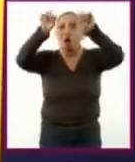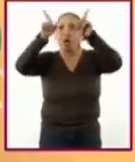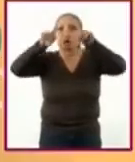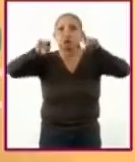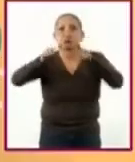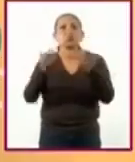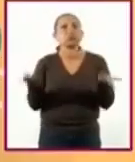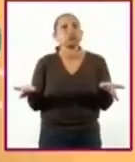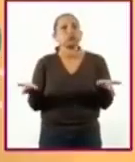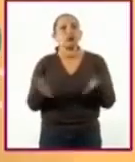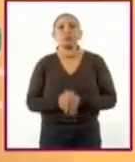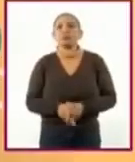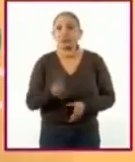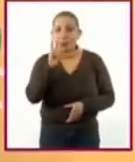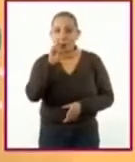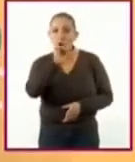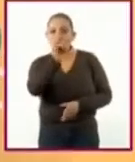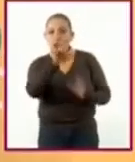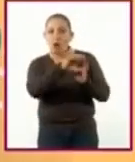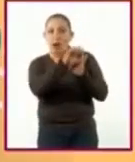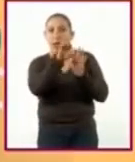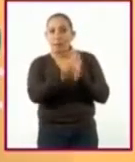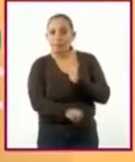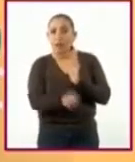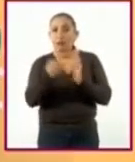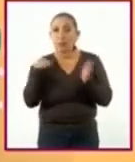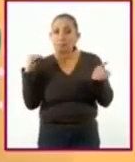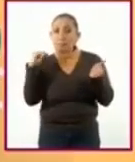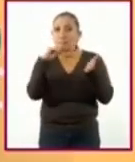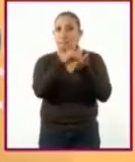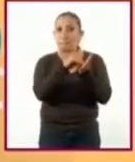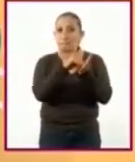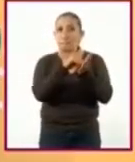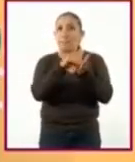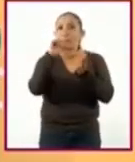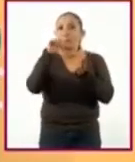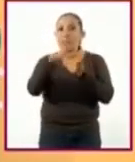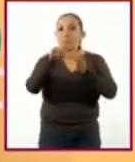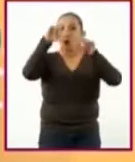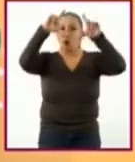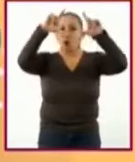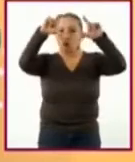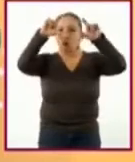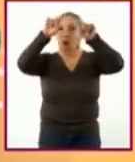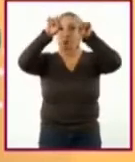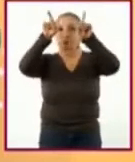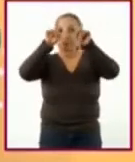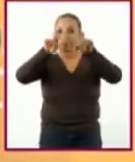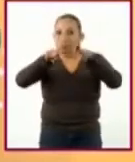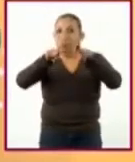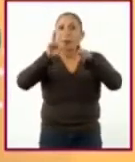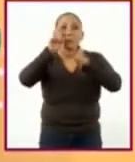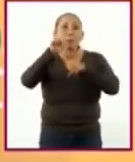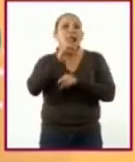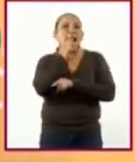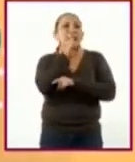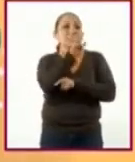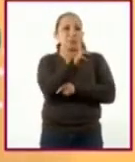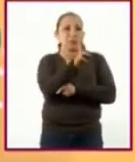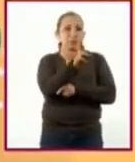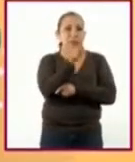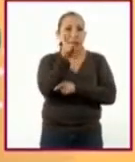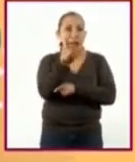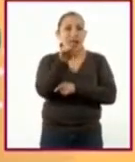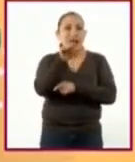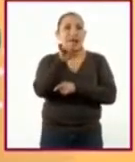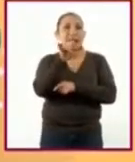corchetes. Resolvamos un ejemplo en donde se involucran estos signos de agrupación para responder la pregunta que plantea